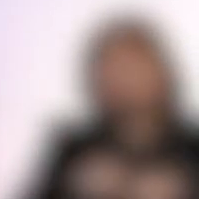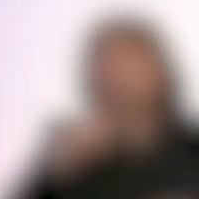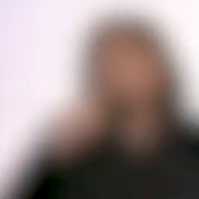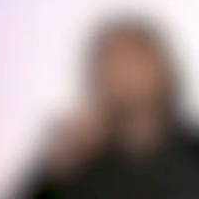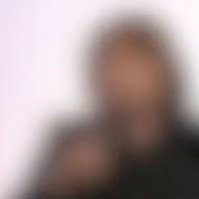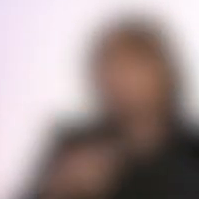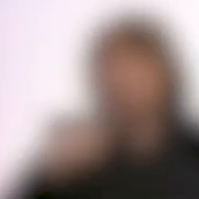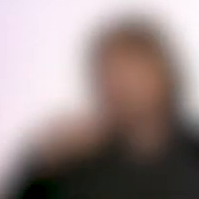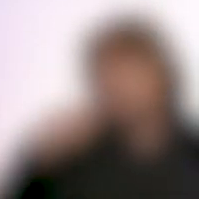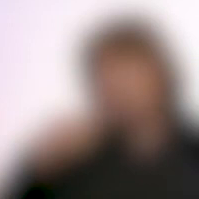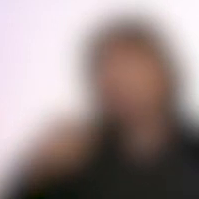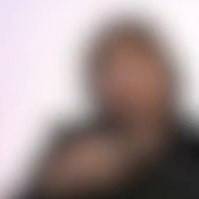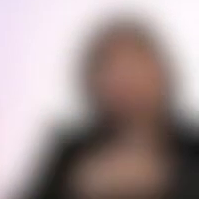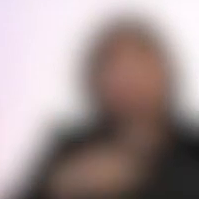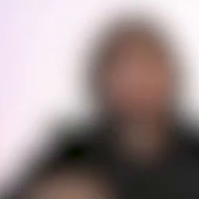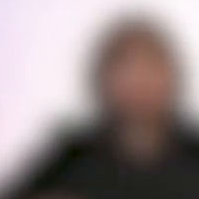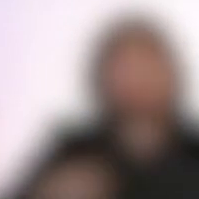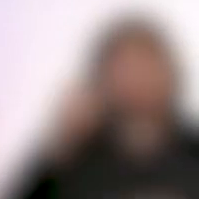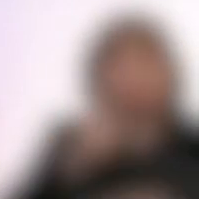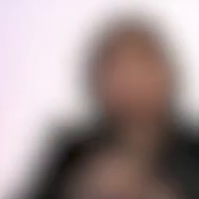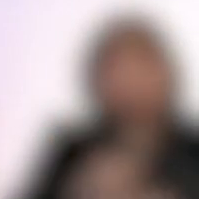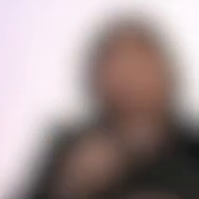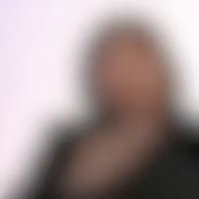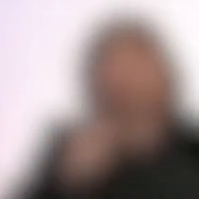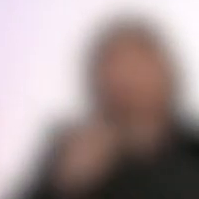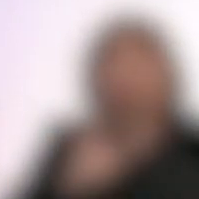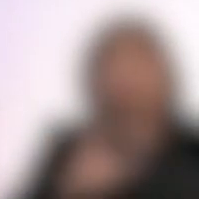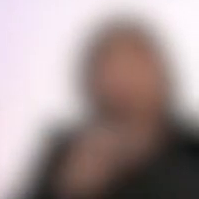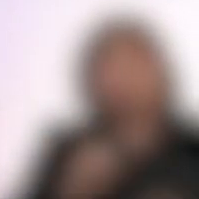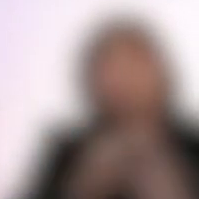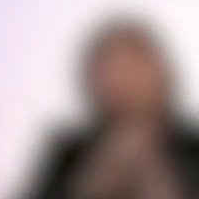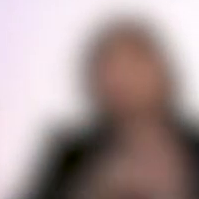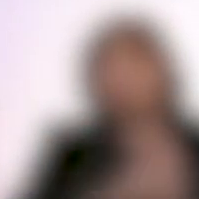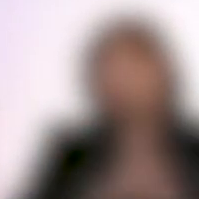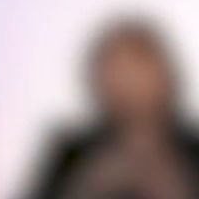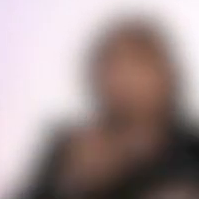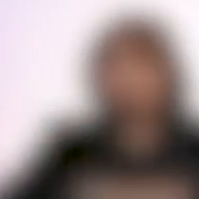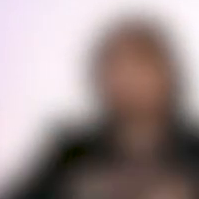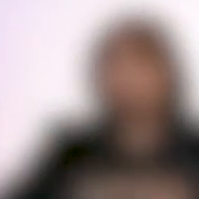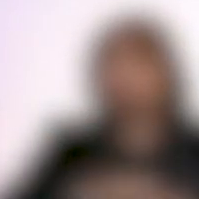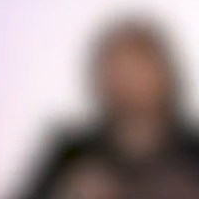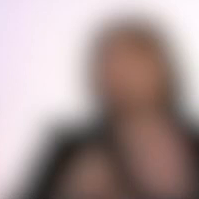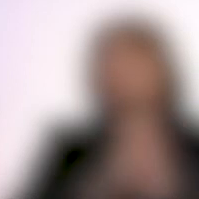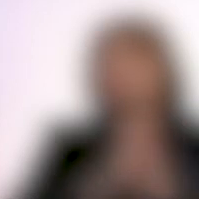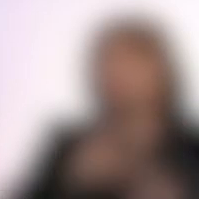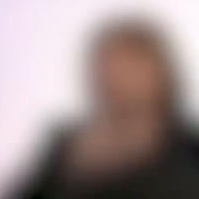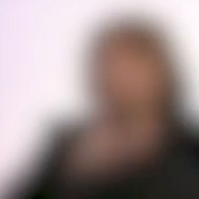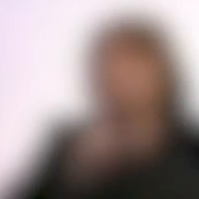el poder ejecutivo para su demanda de inconstitucionalidad sobre la ley 31